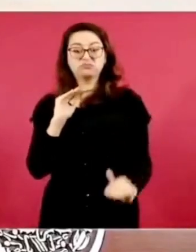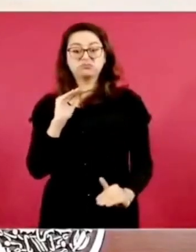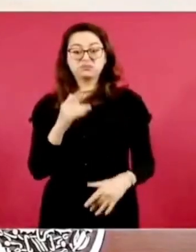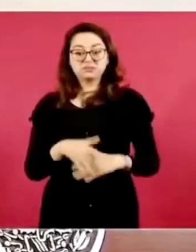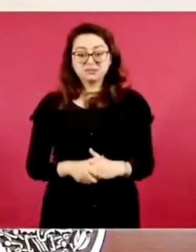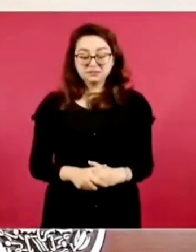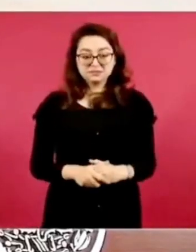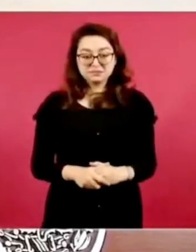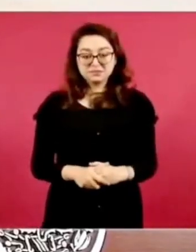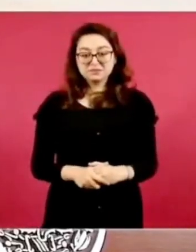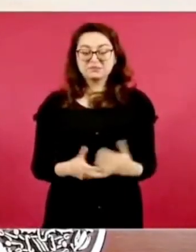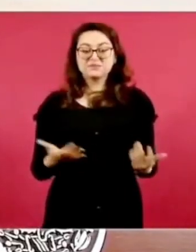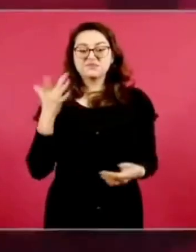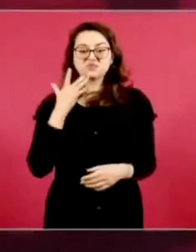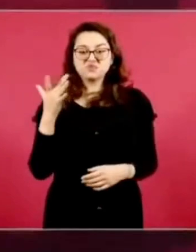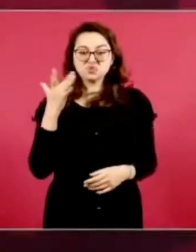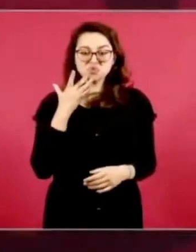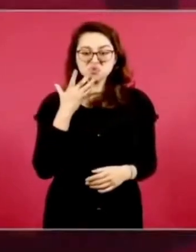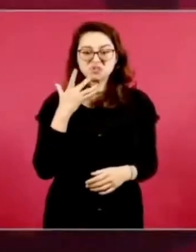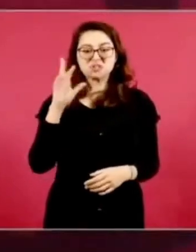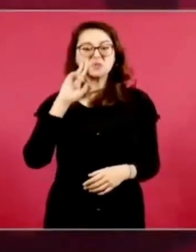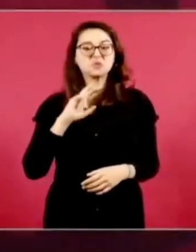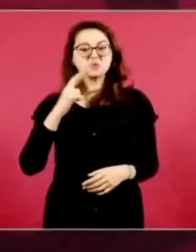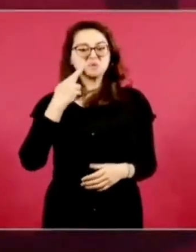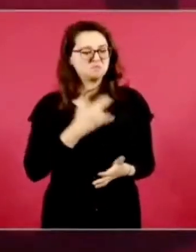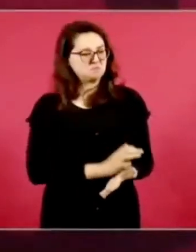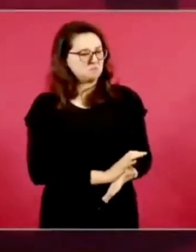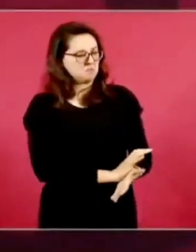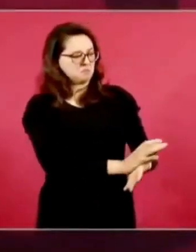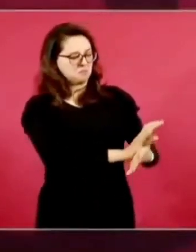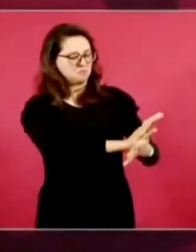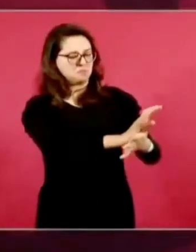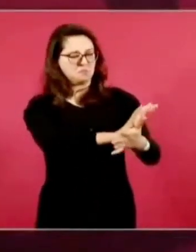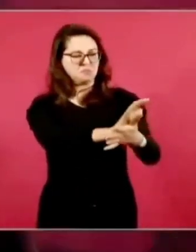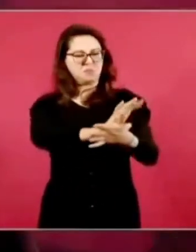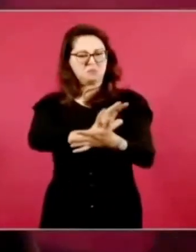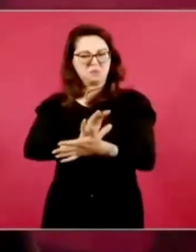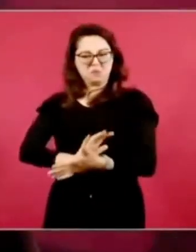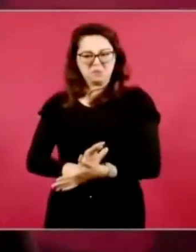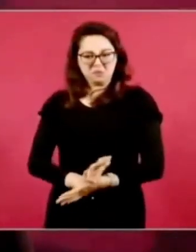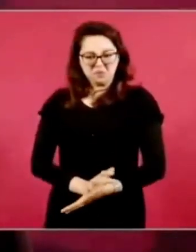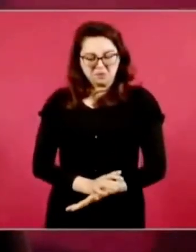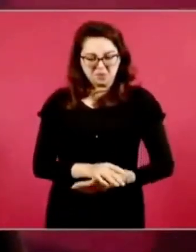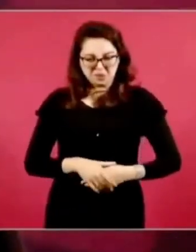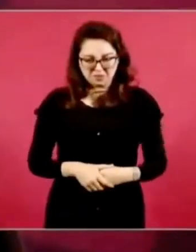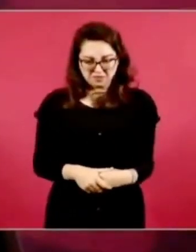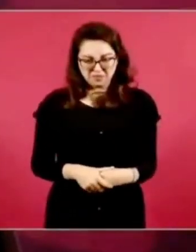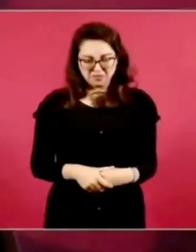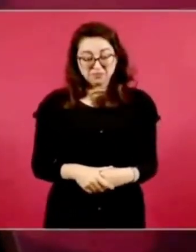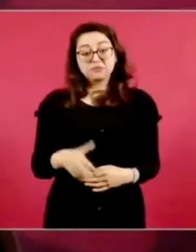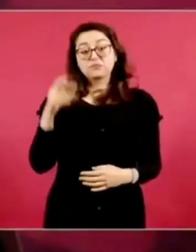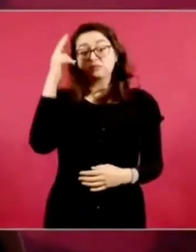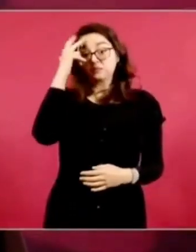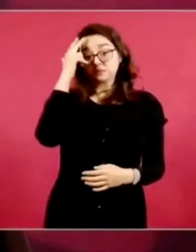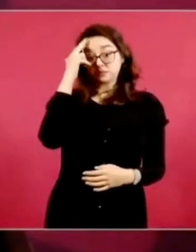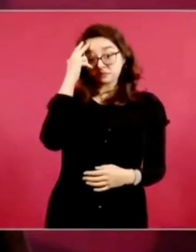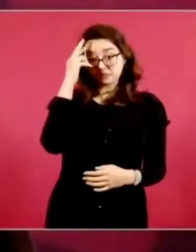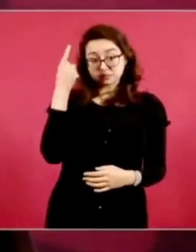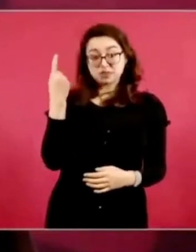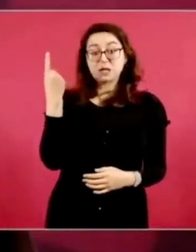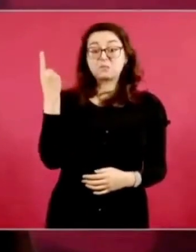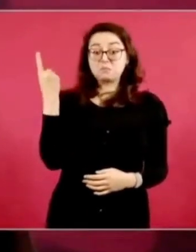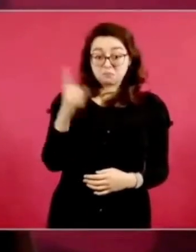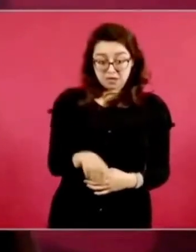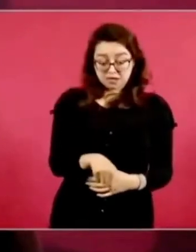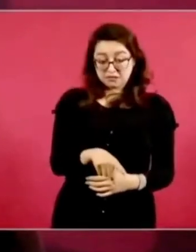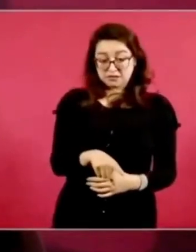porque había clasismo, porque había racismo. ¿Por qué manda Porfirio al